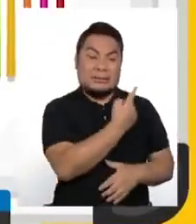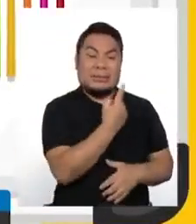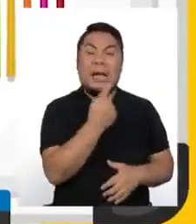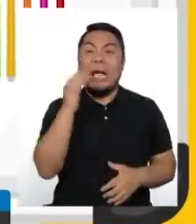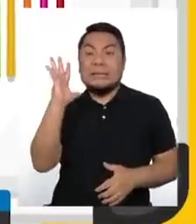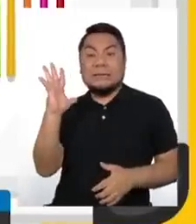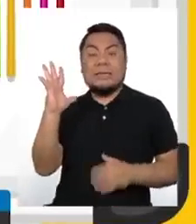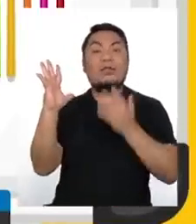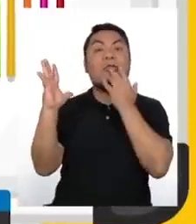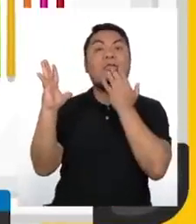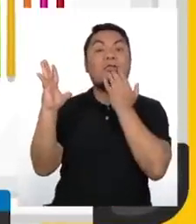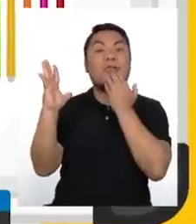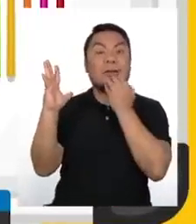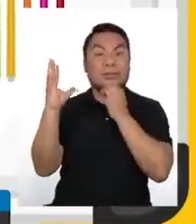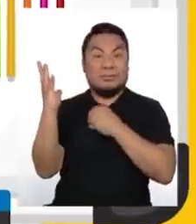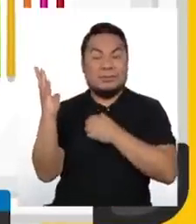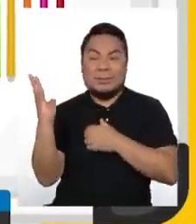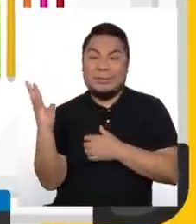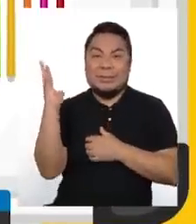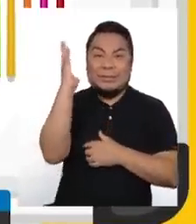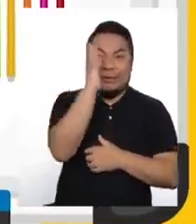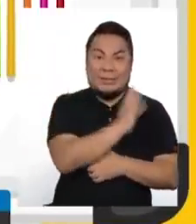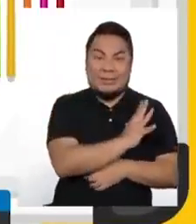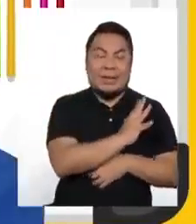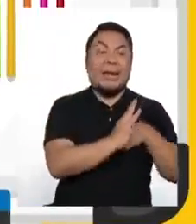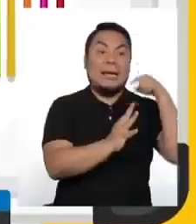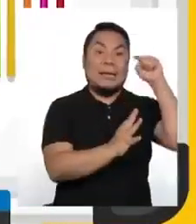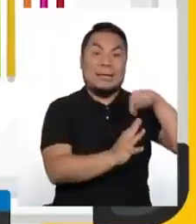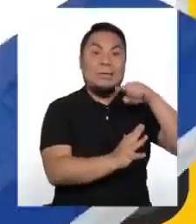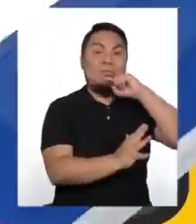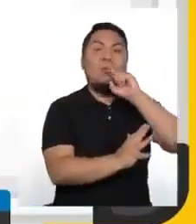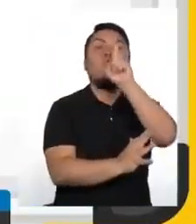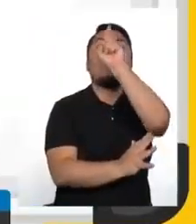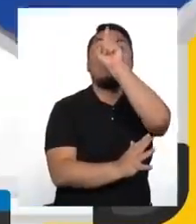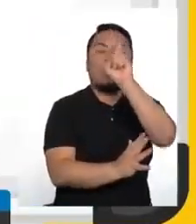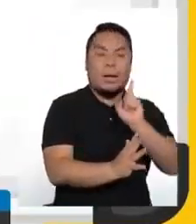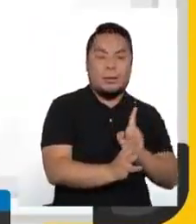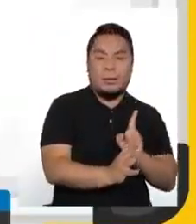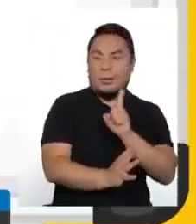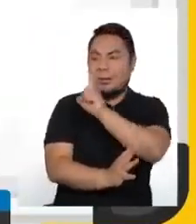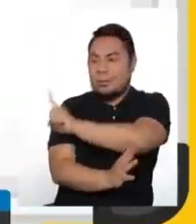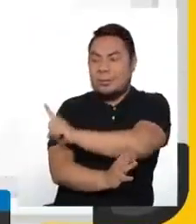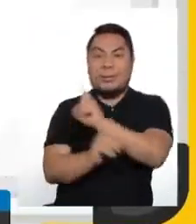colores, Tomás obtendrá una tapa dorada.